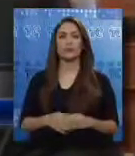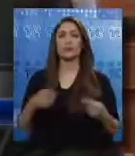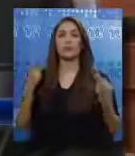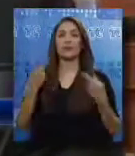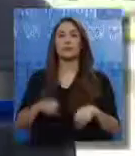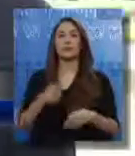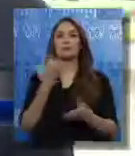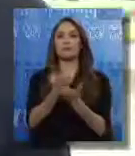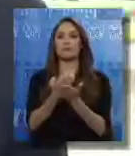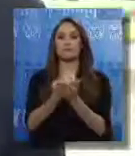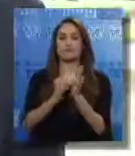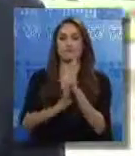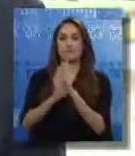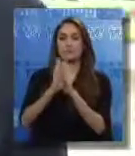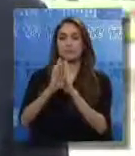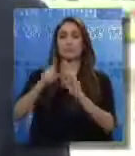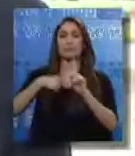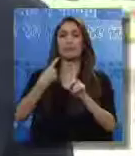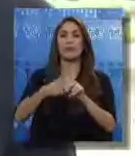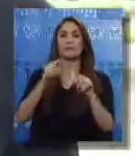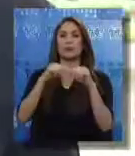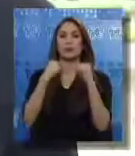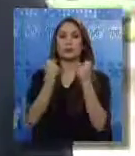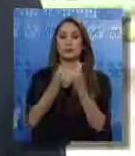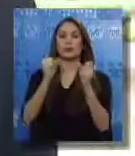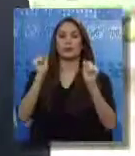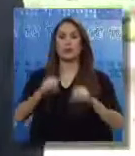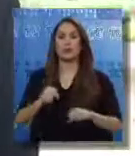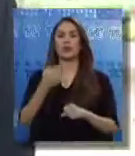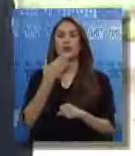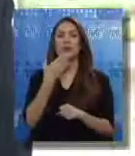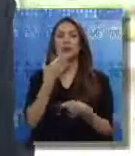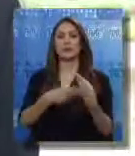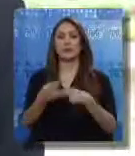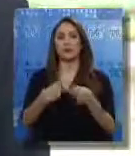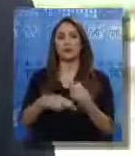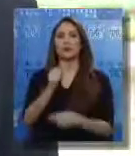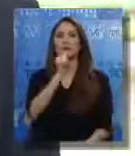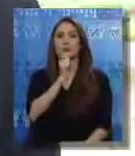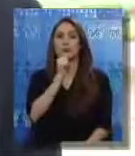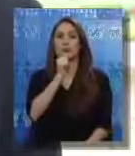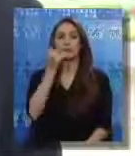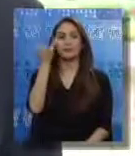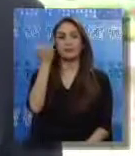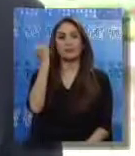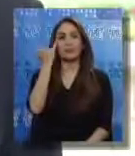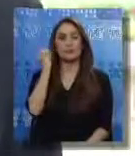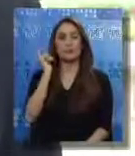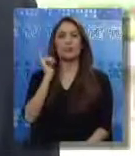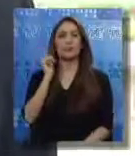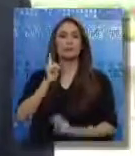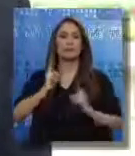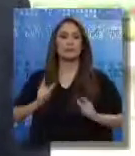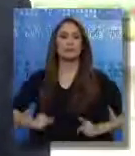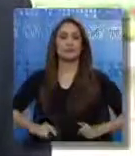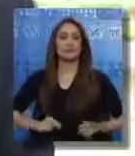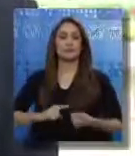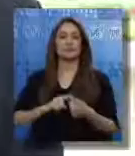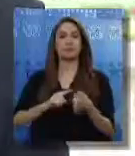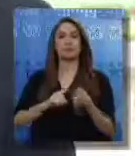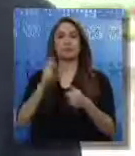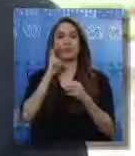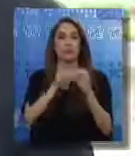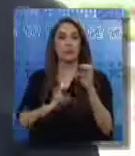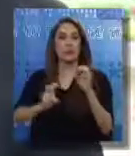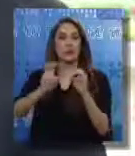crecimiento económico. Un grupo que desarrolla emprendimientos privados en el área de la salud, en el área del